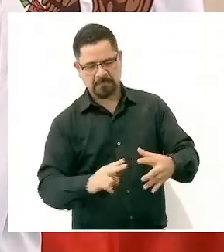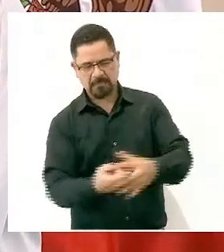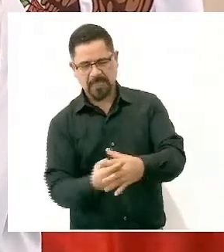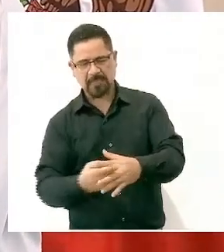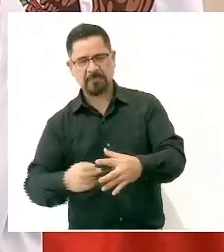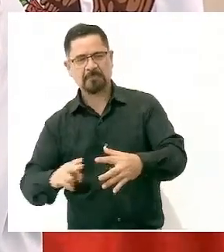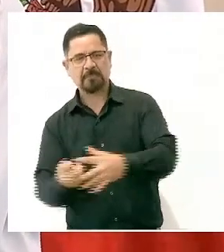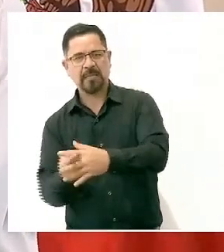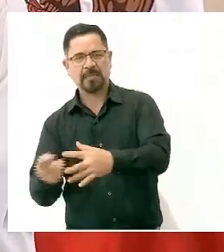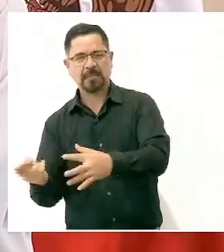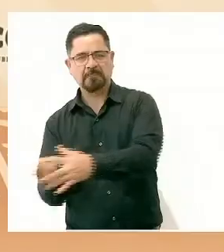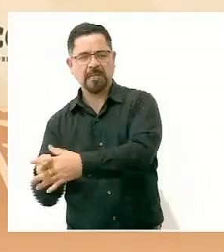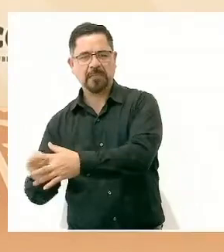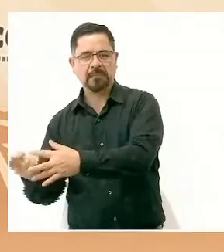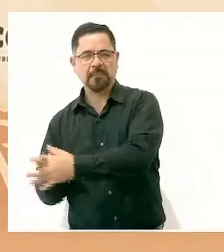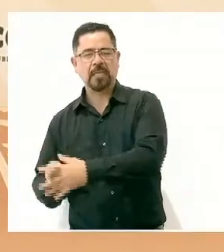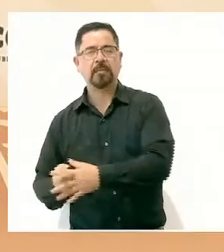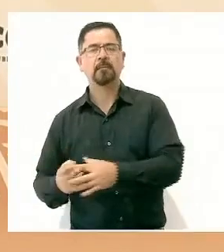tierras comunales